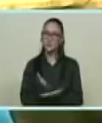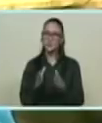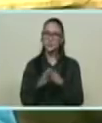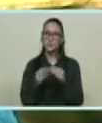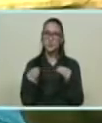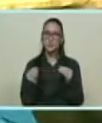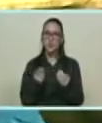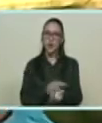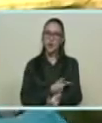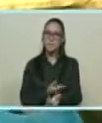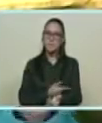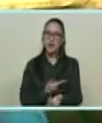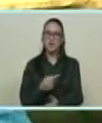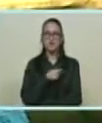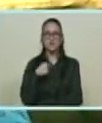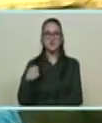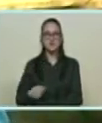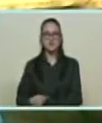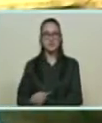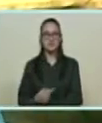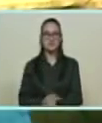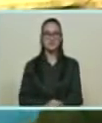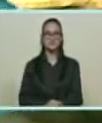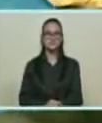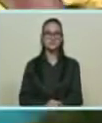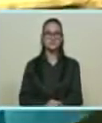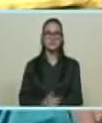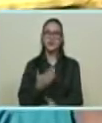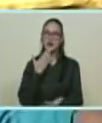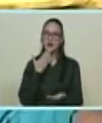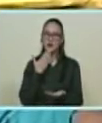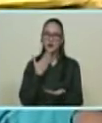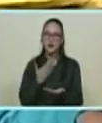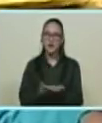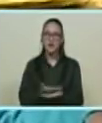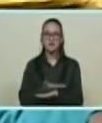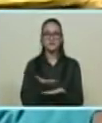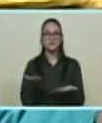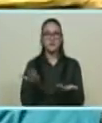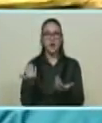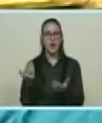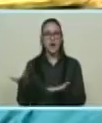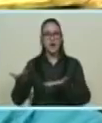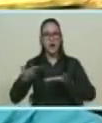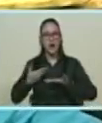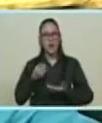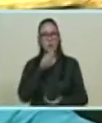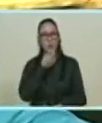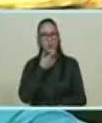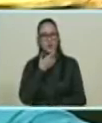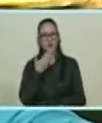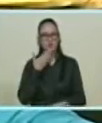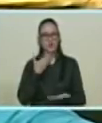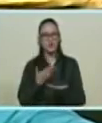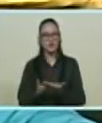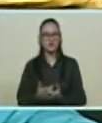de la República Popular China. Bueno, gracias. Fíjense, me están llegando unos regalos bien bonitos.